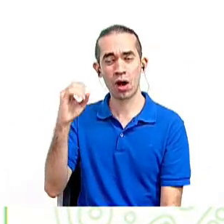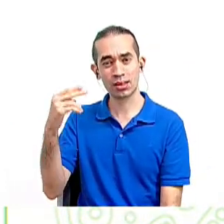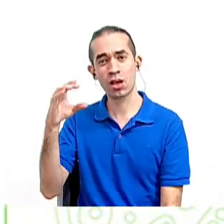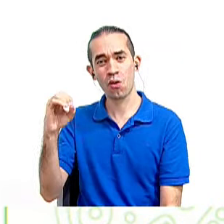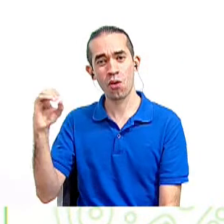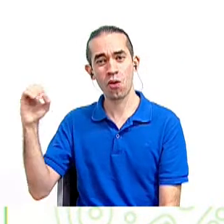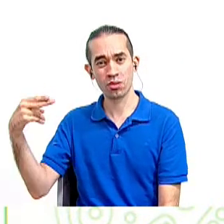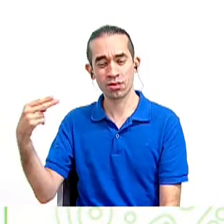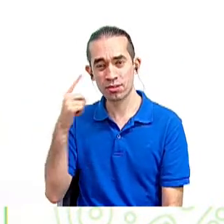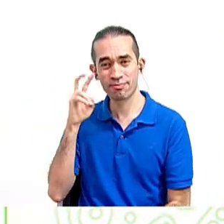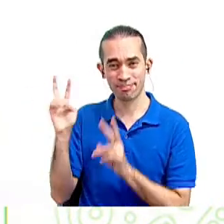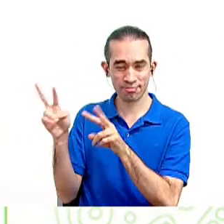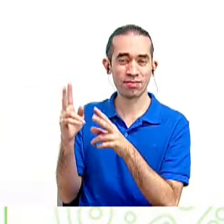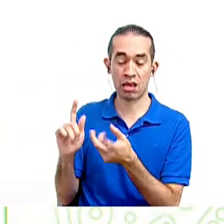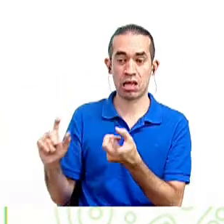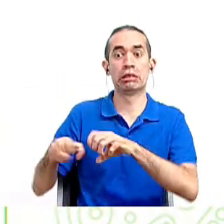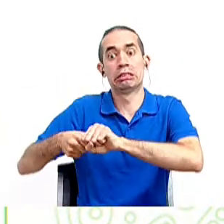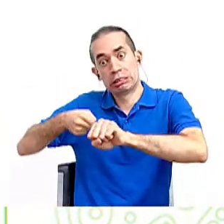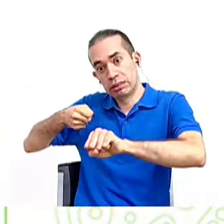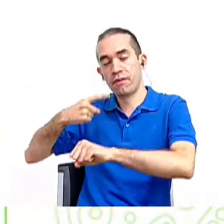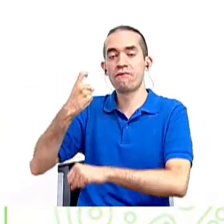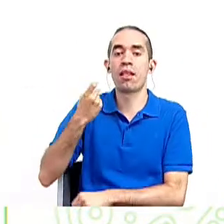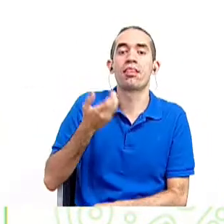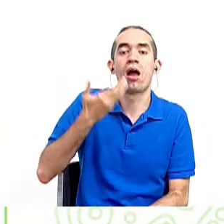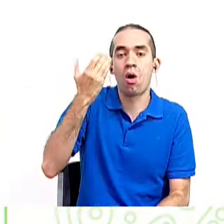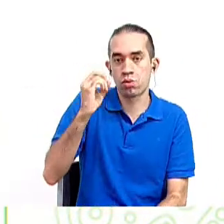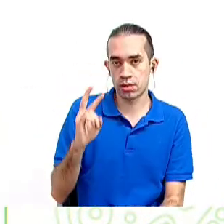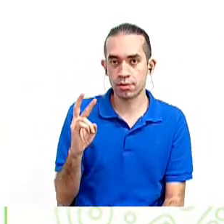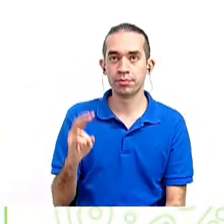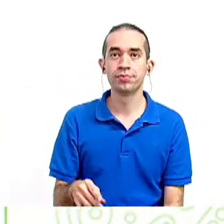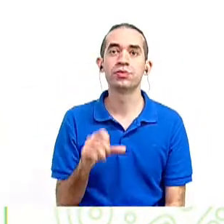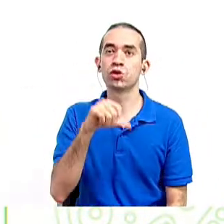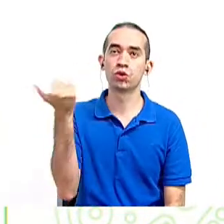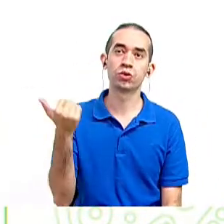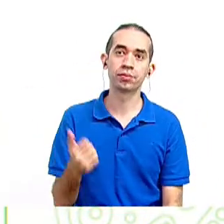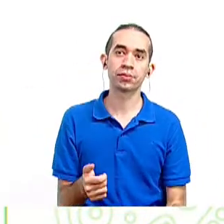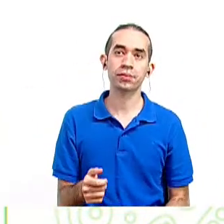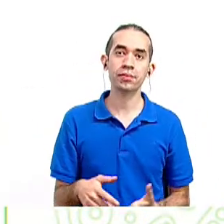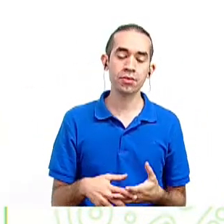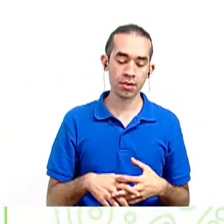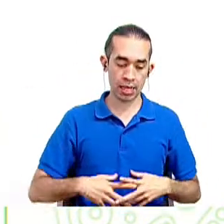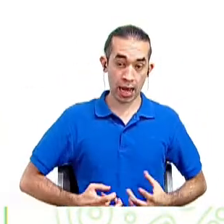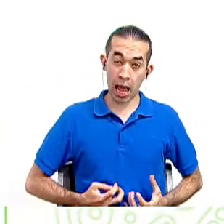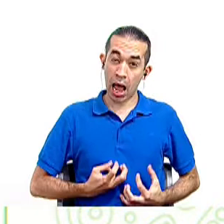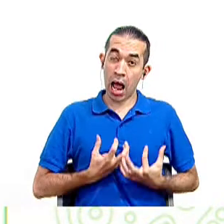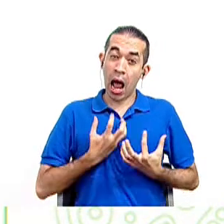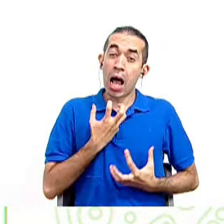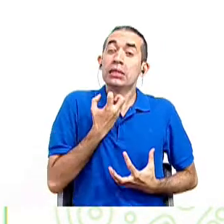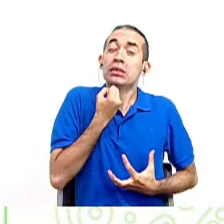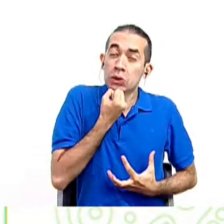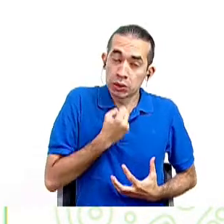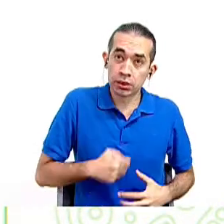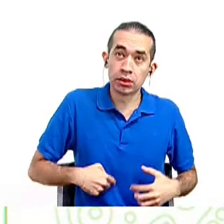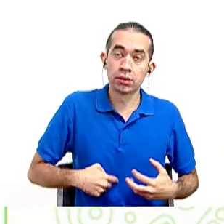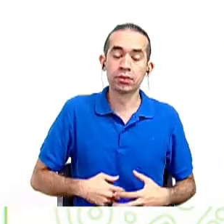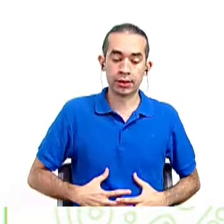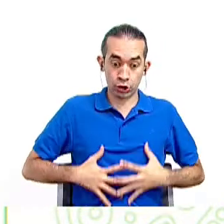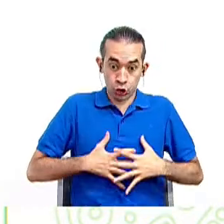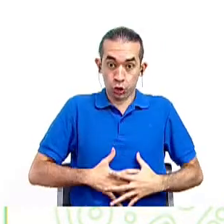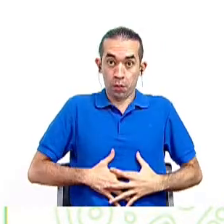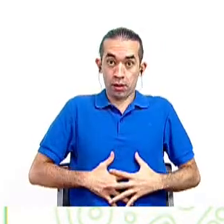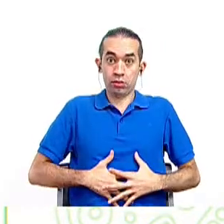cuando hay falta de oxígeno. La otra reacción que vimos es la neutralización de los ácidos. Por ejemplo, en el